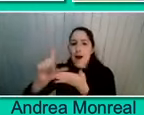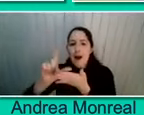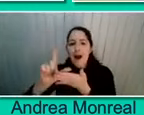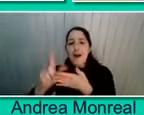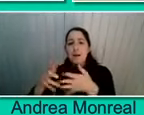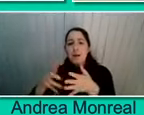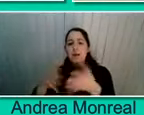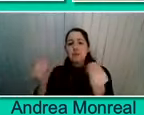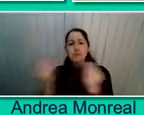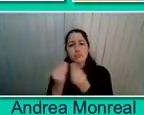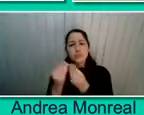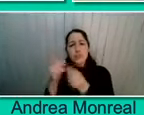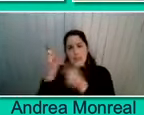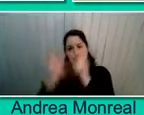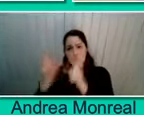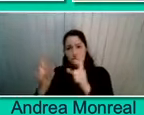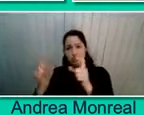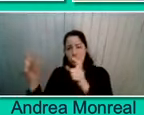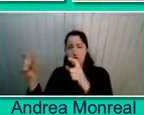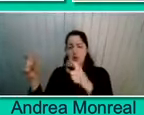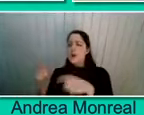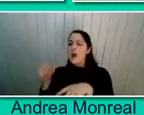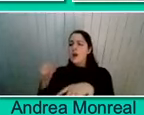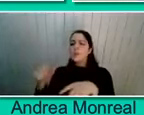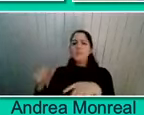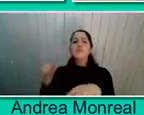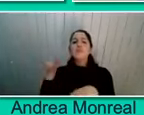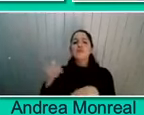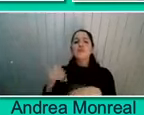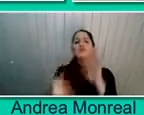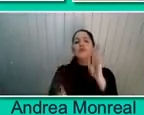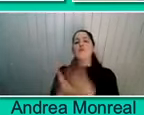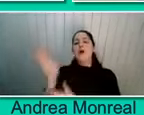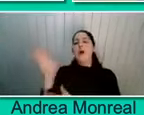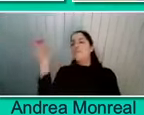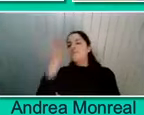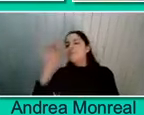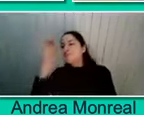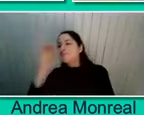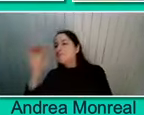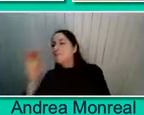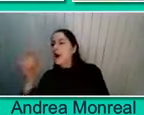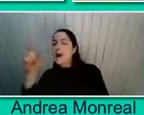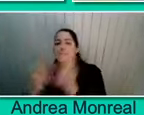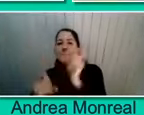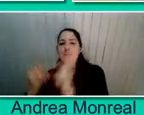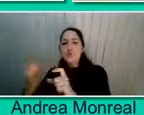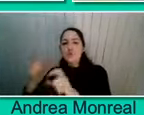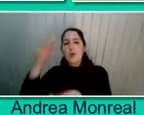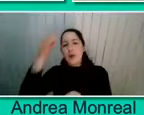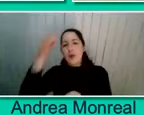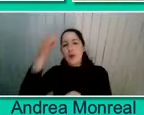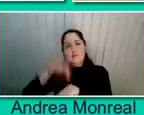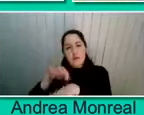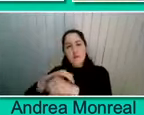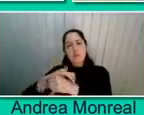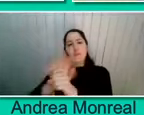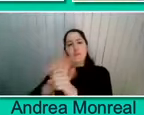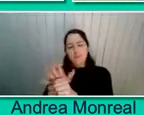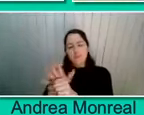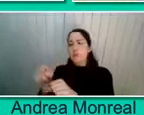gente a pesquisar casos positivos asintomáticos. Entonces nos pueden llegar 100 muestras, por ejemplo,